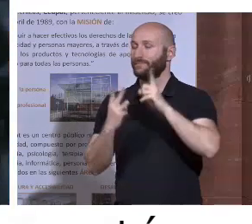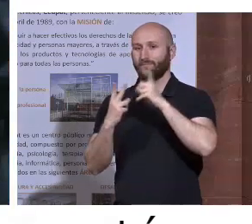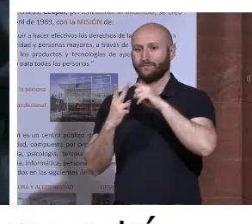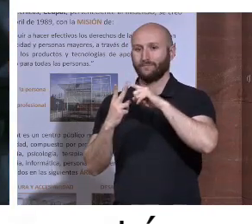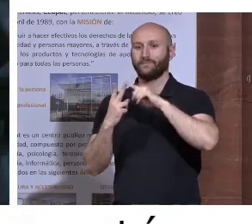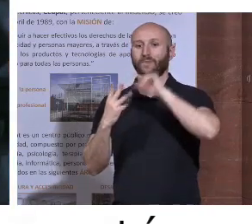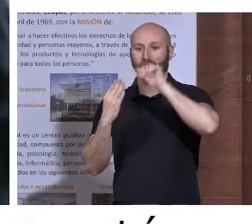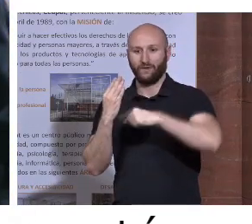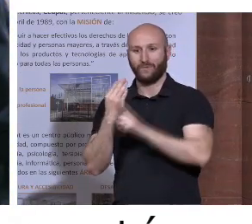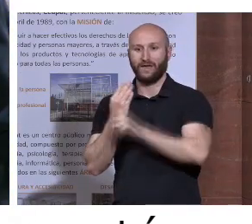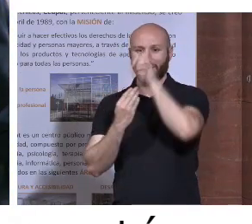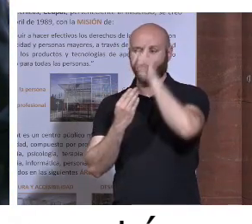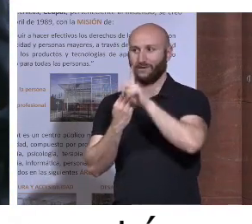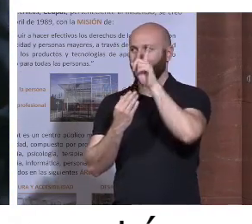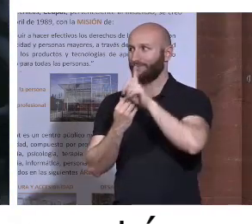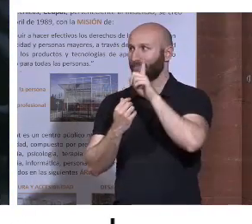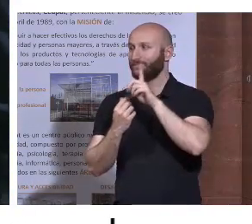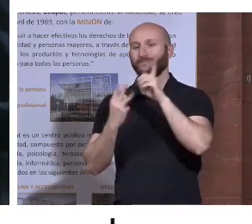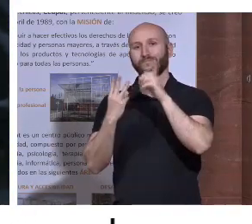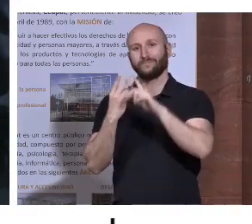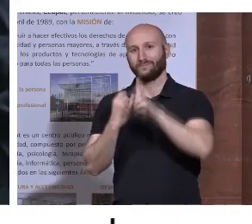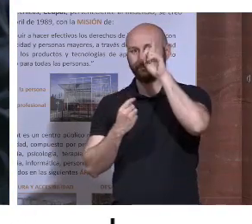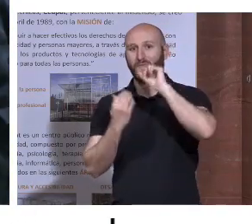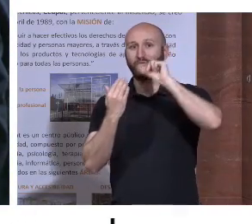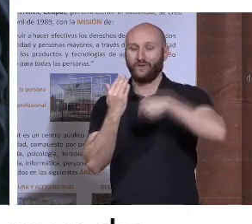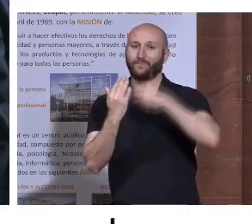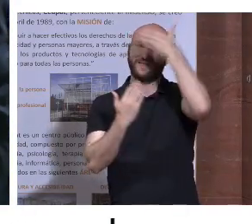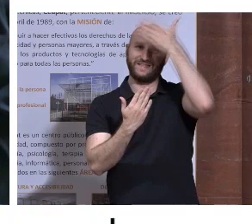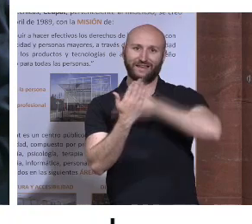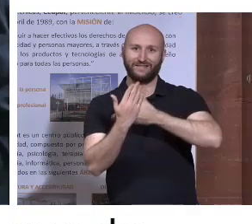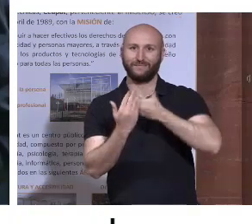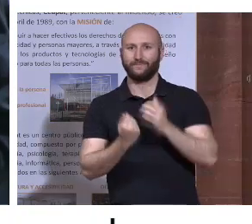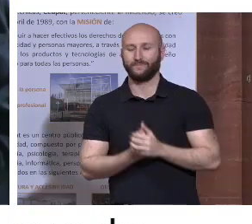firma arriba, ¿verdad? Y había otra firma detrás.